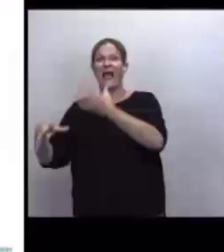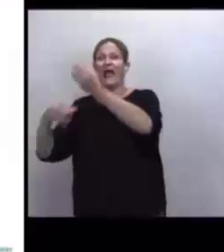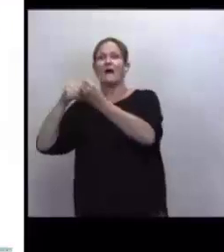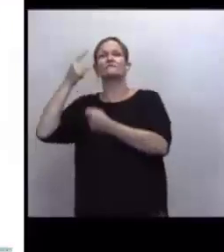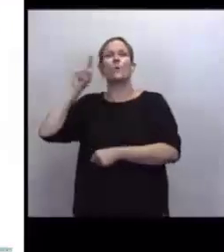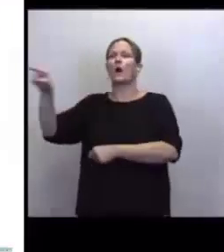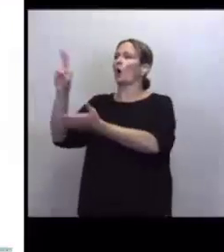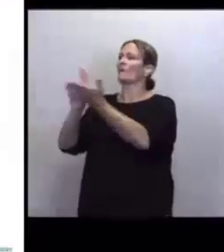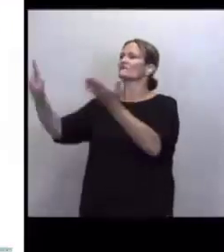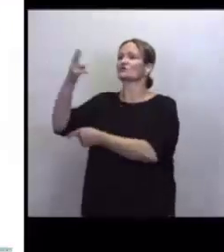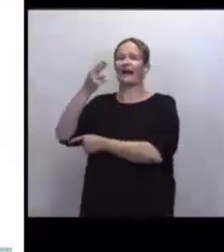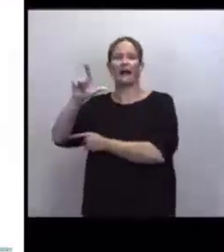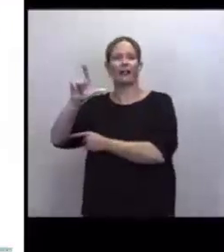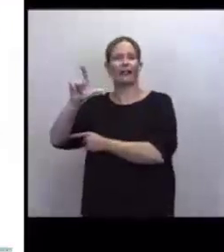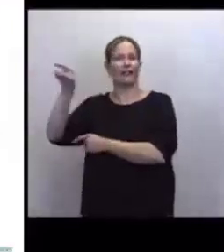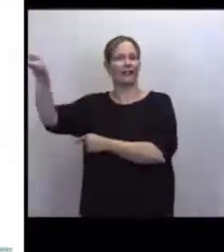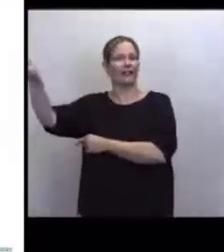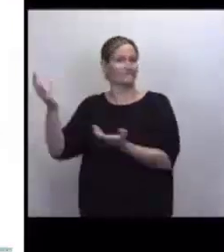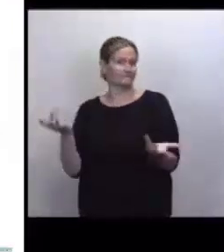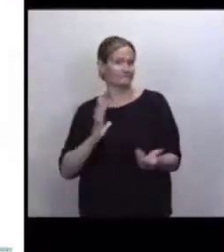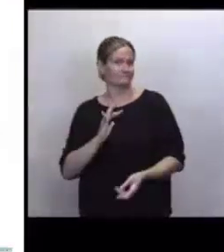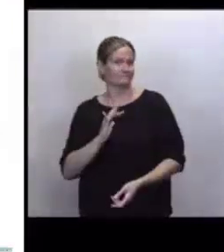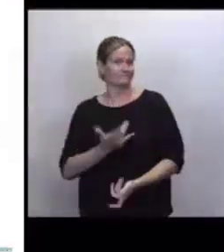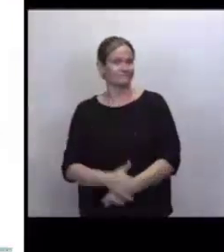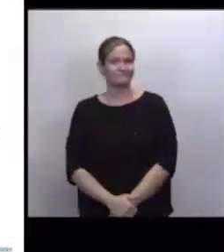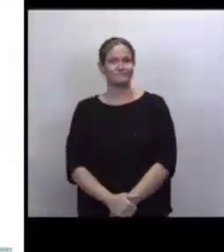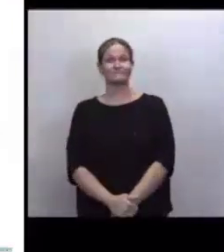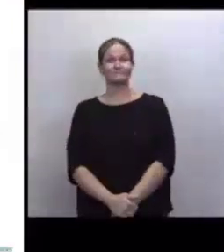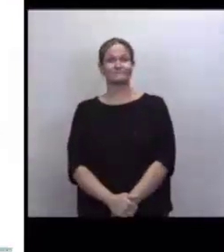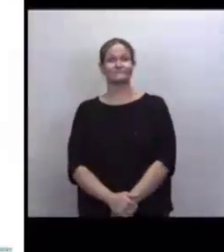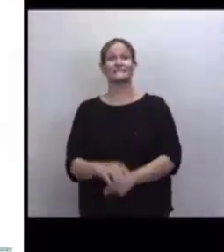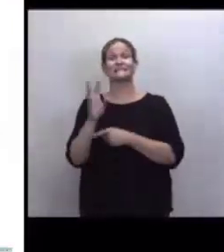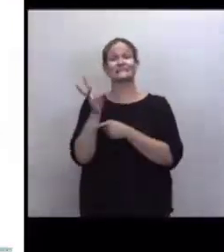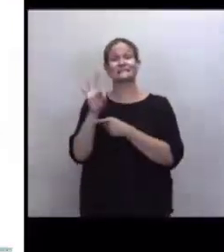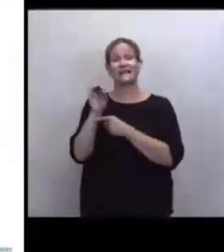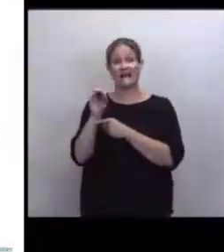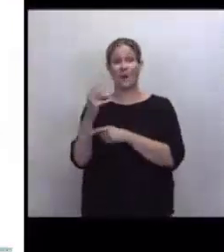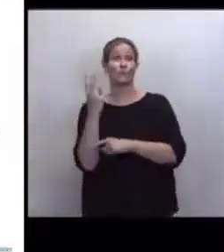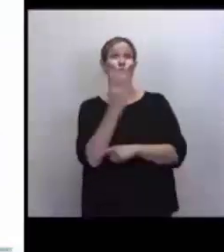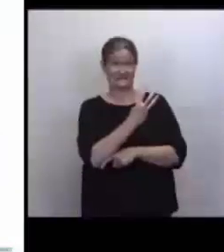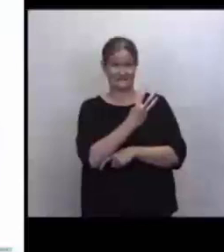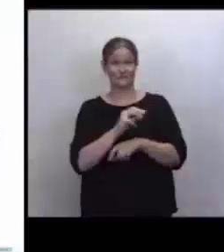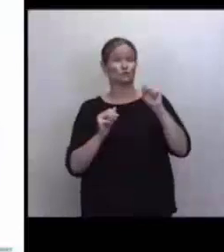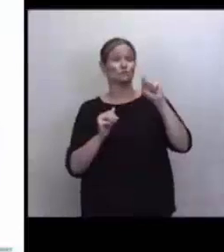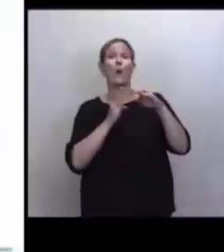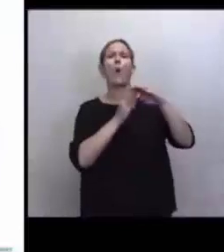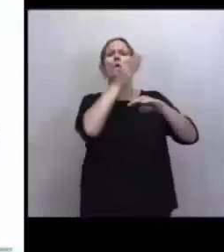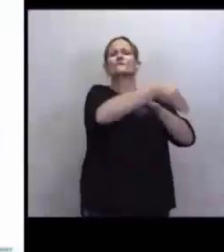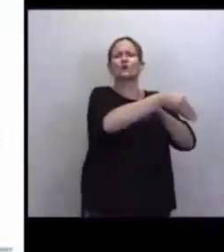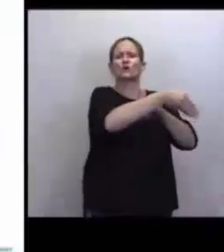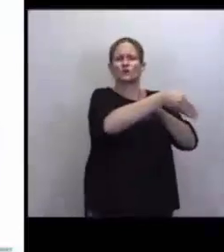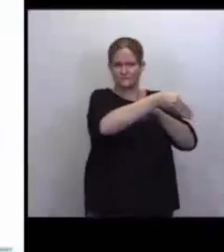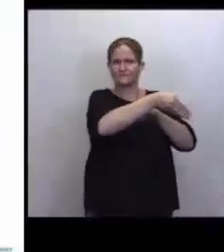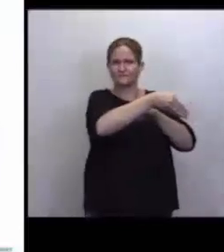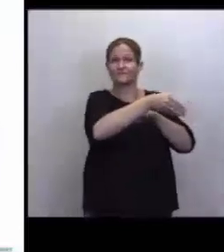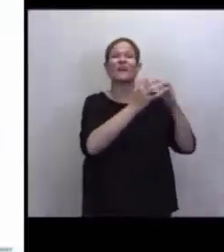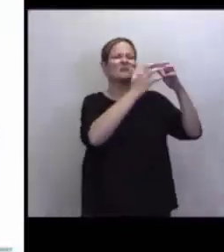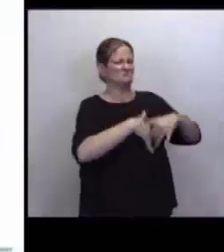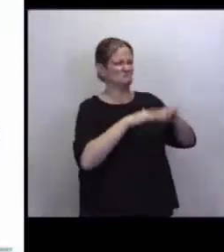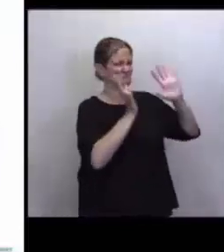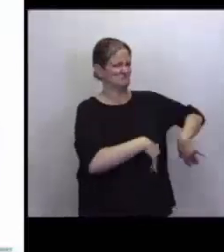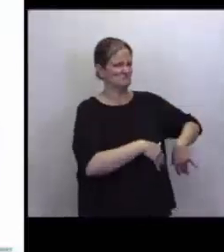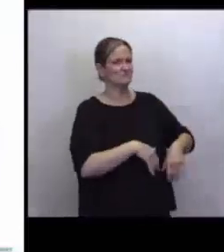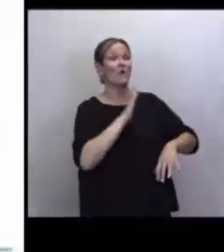inclusión de una intersección de la I-690 y las avenidas Krause y Irving crearía un nuevo punto de acceso a University Hill.